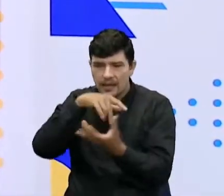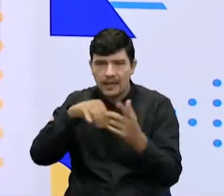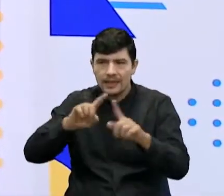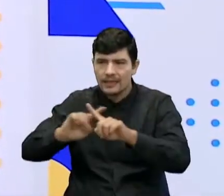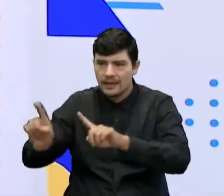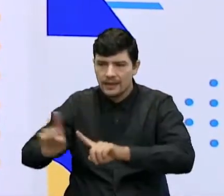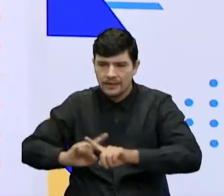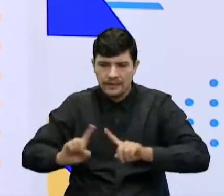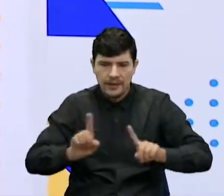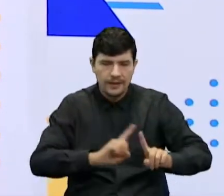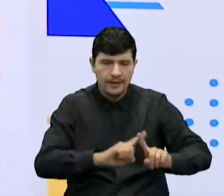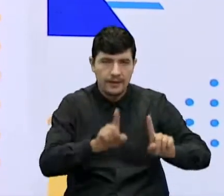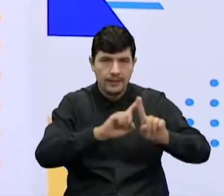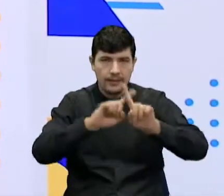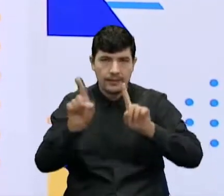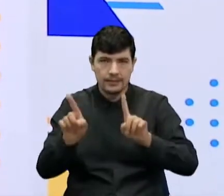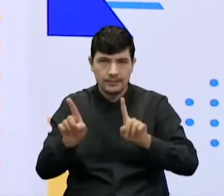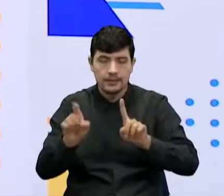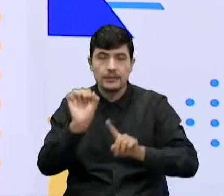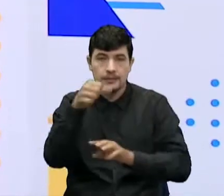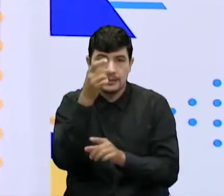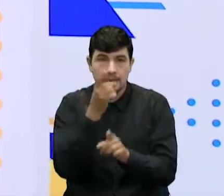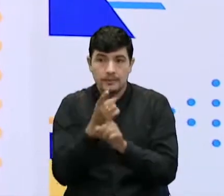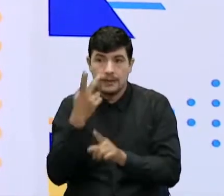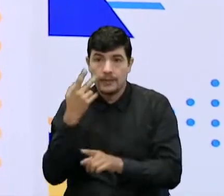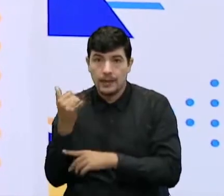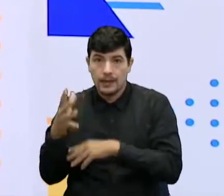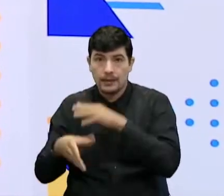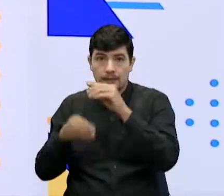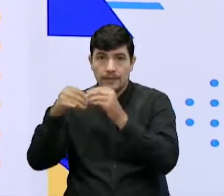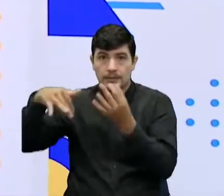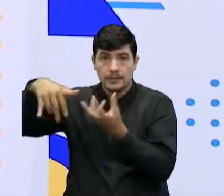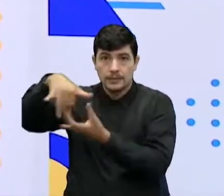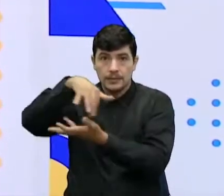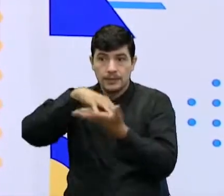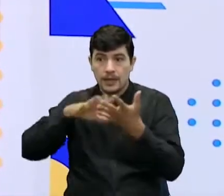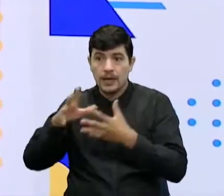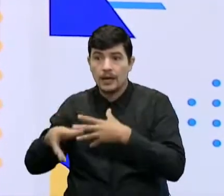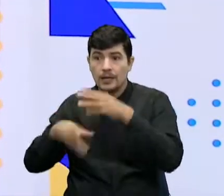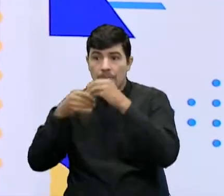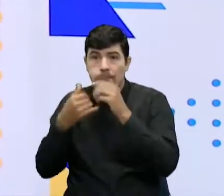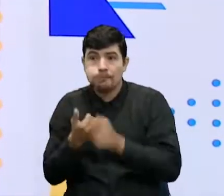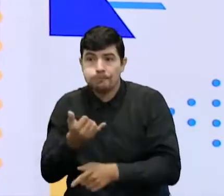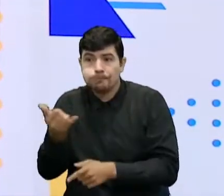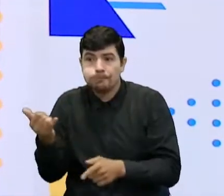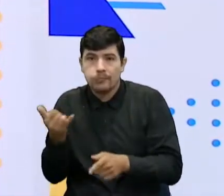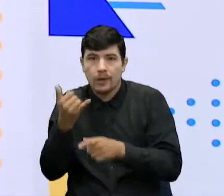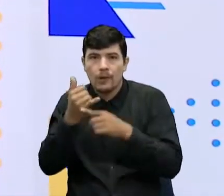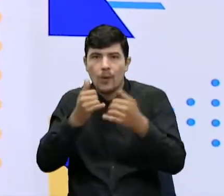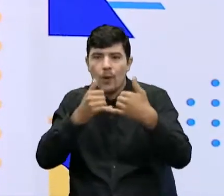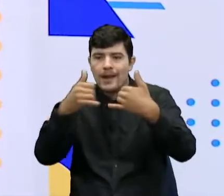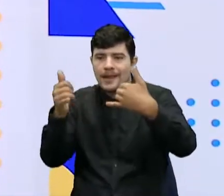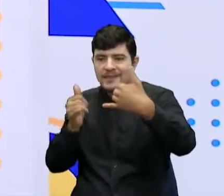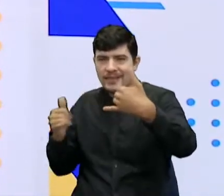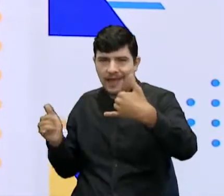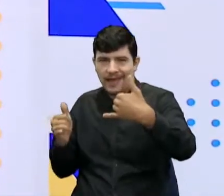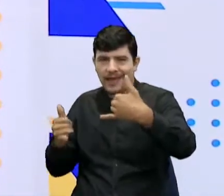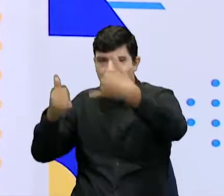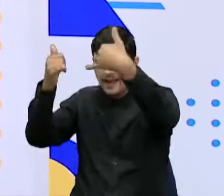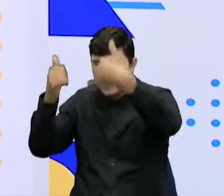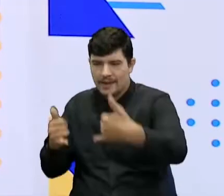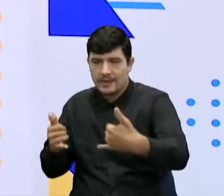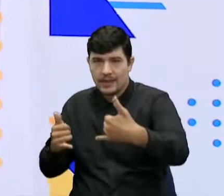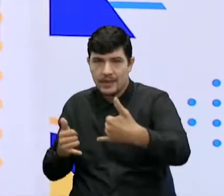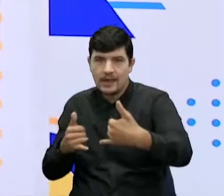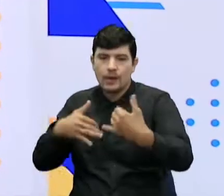específicos Sí Y estos, a su vez Tienen unas fronteras Sí, muy bien Y se